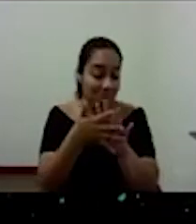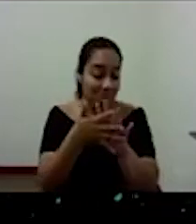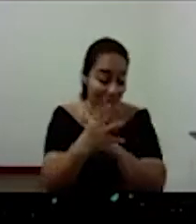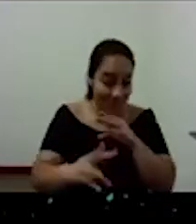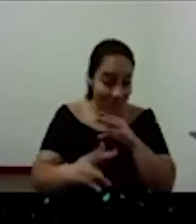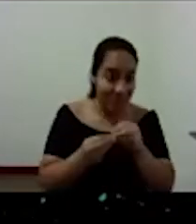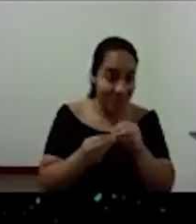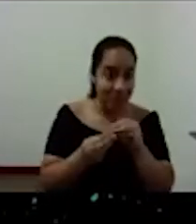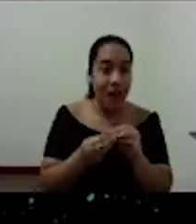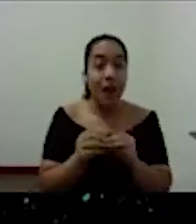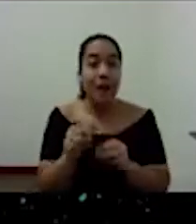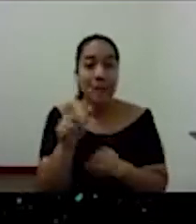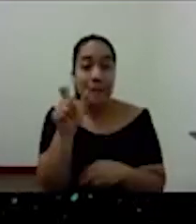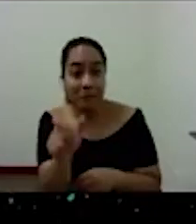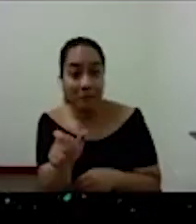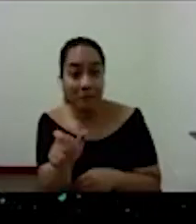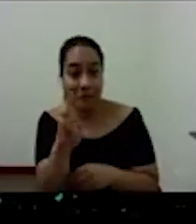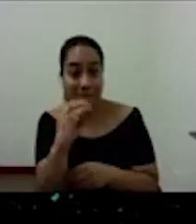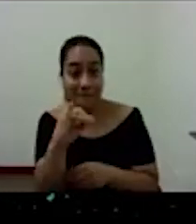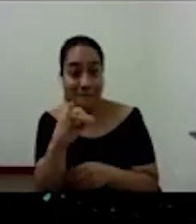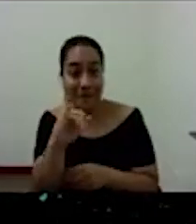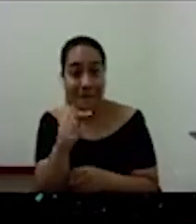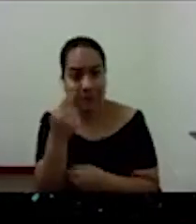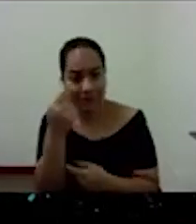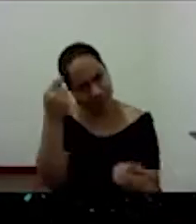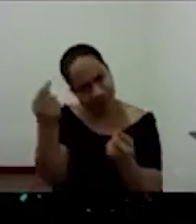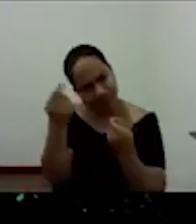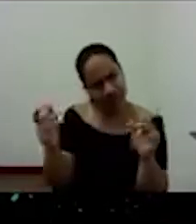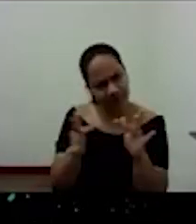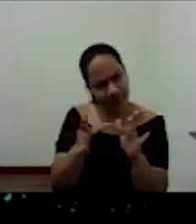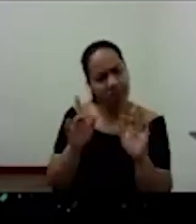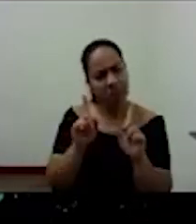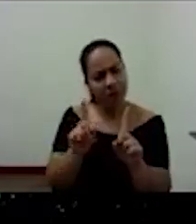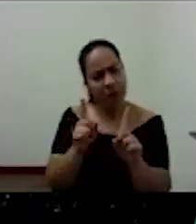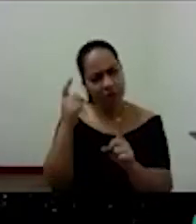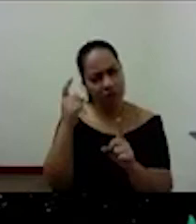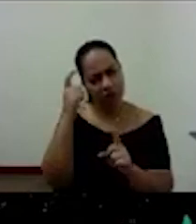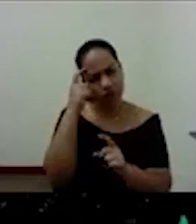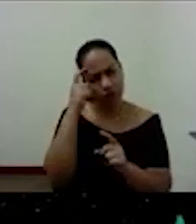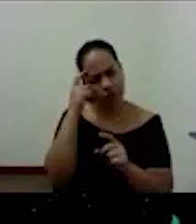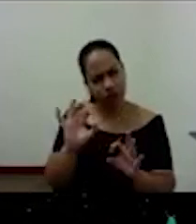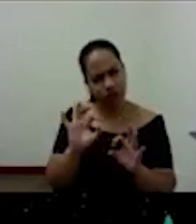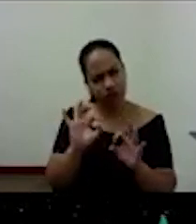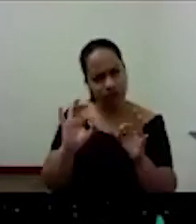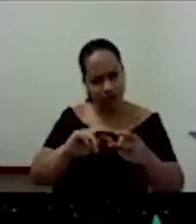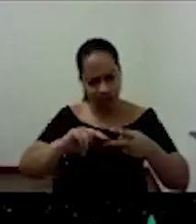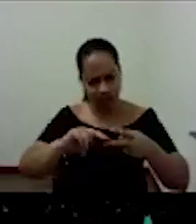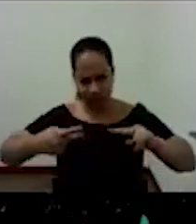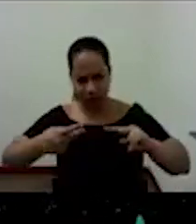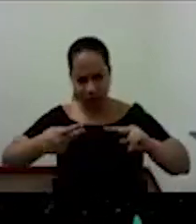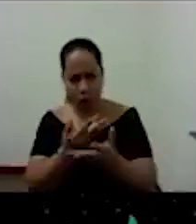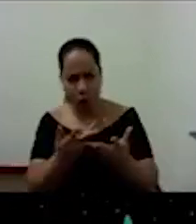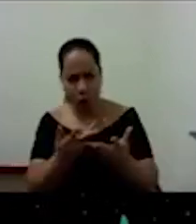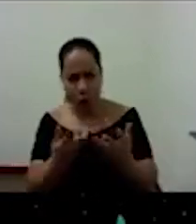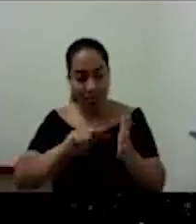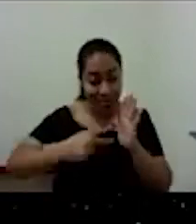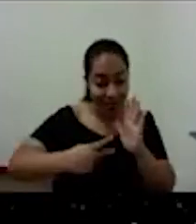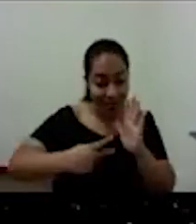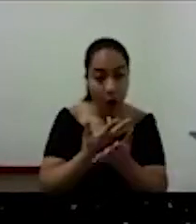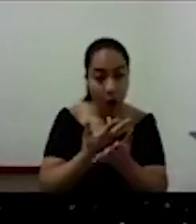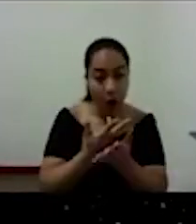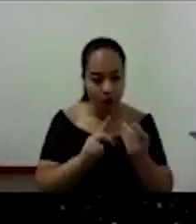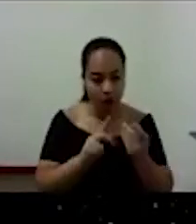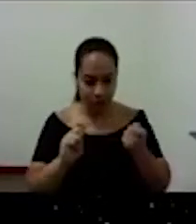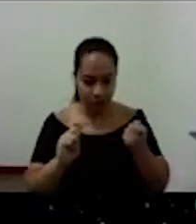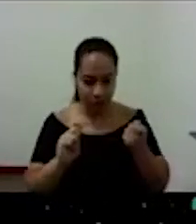Benjamin trabaja sobre la estética, pensando ese vértice en el que la técnica está transformando el